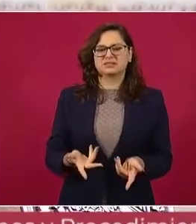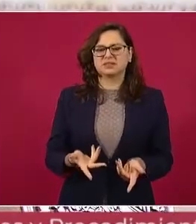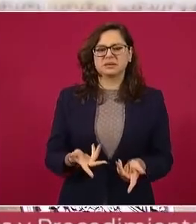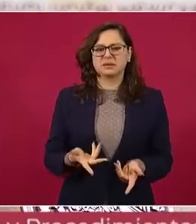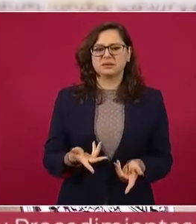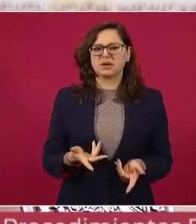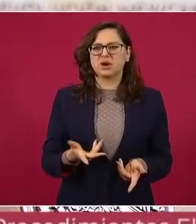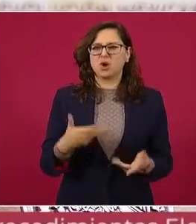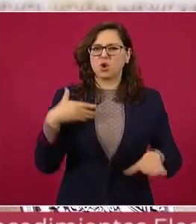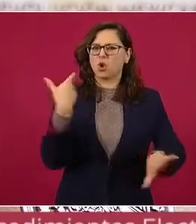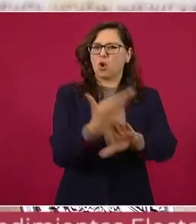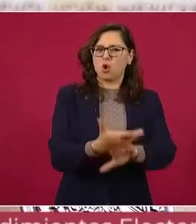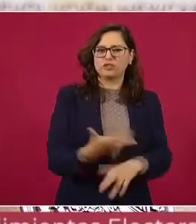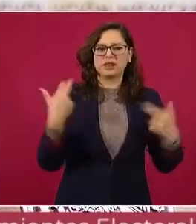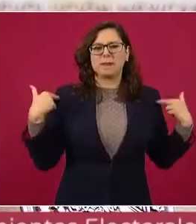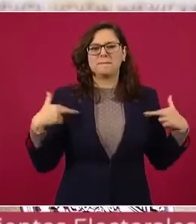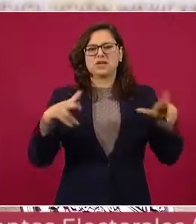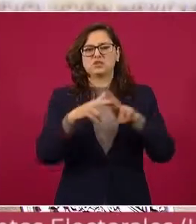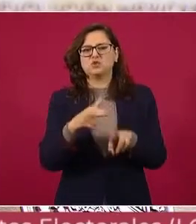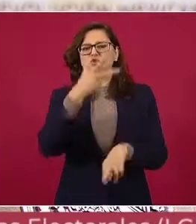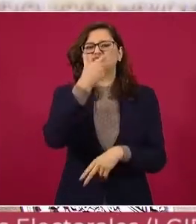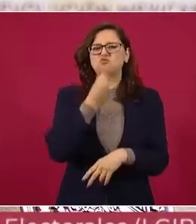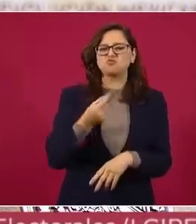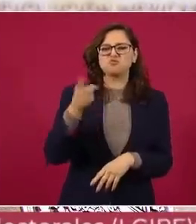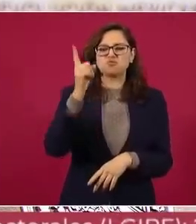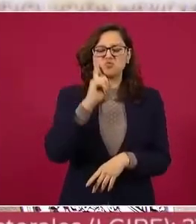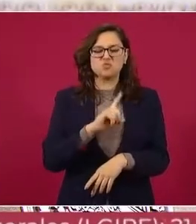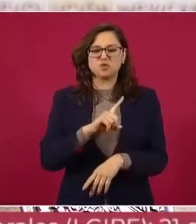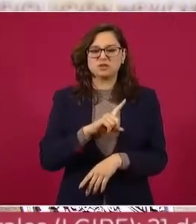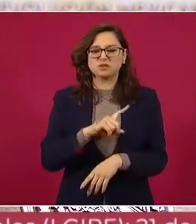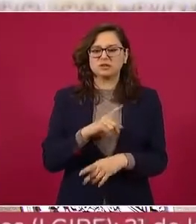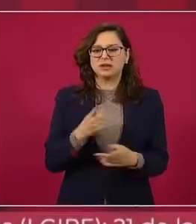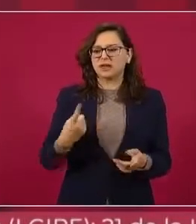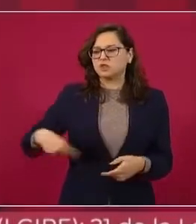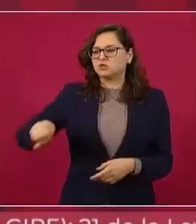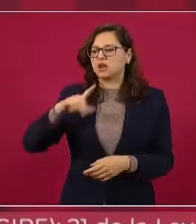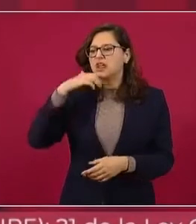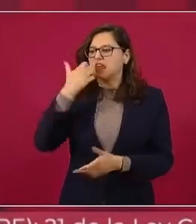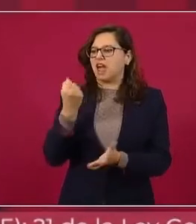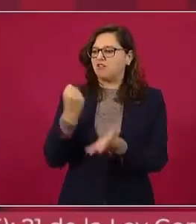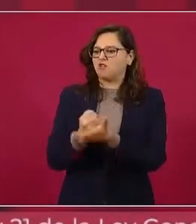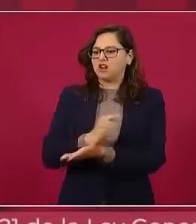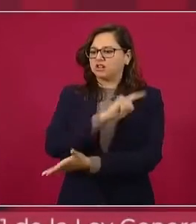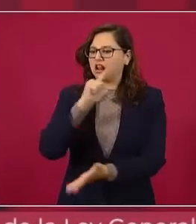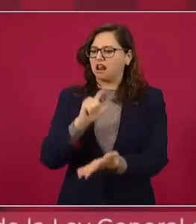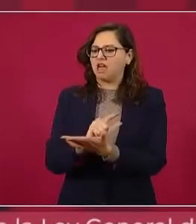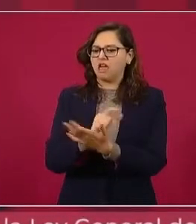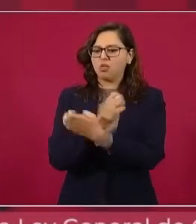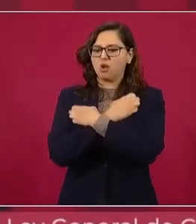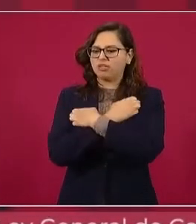agraviaba a maestras y maestros, cuando querían imponer la mal llamada reforma educativa,